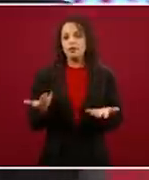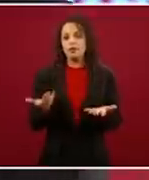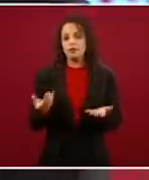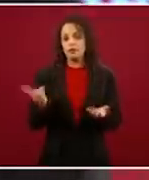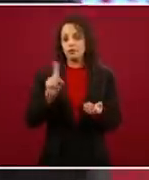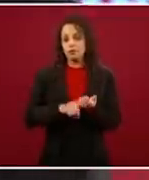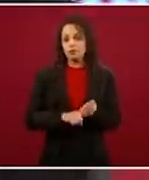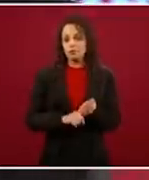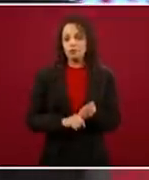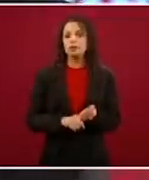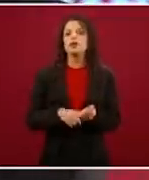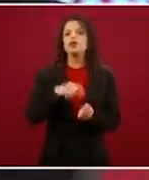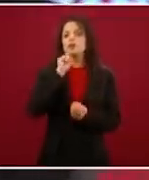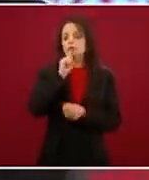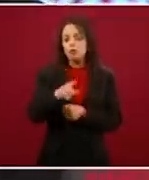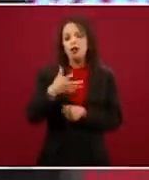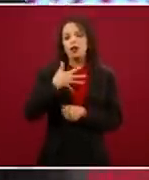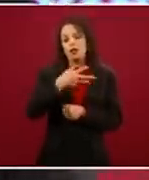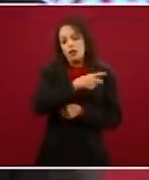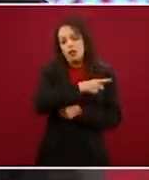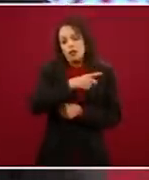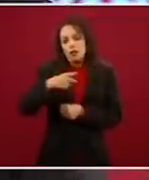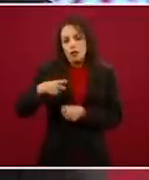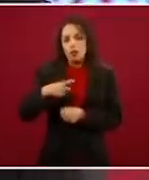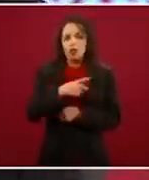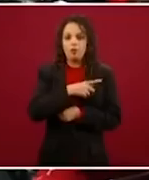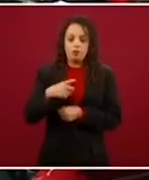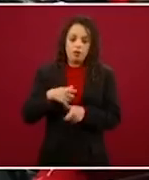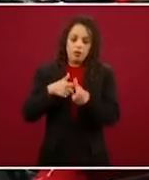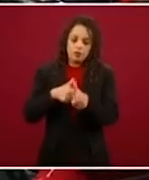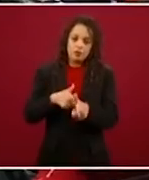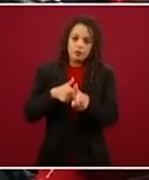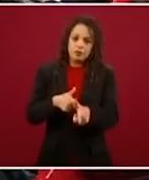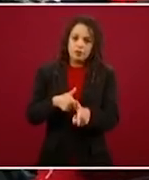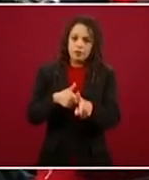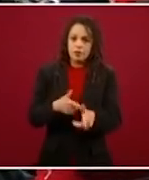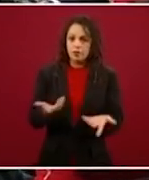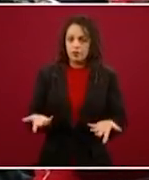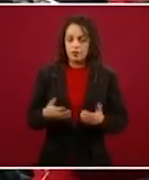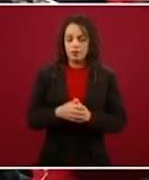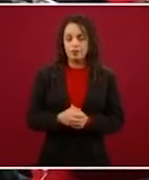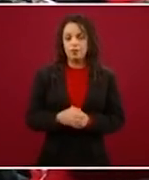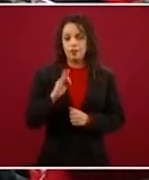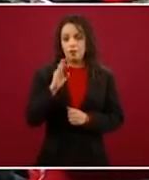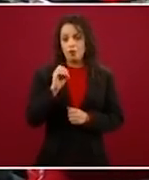termina endeudando por completo. El FOAPROA